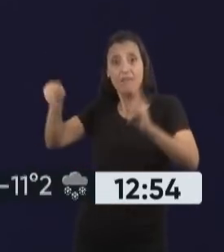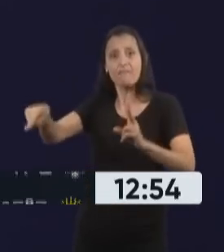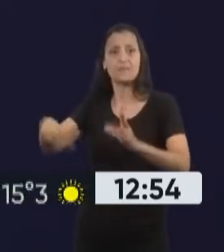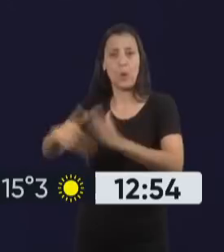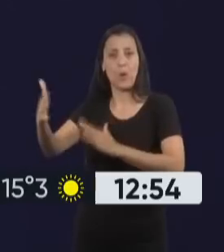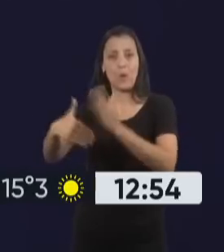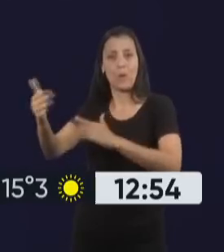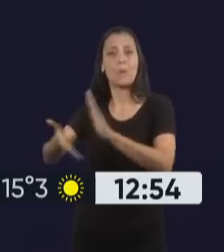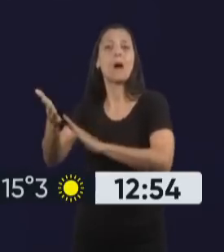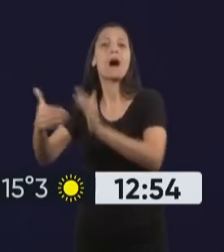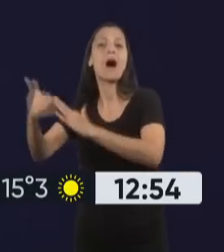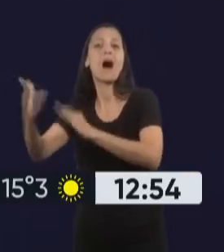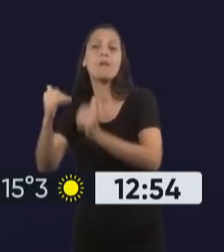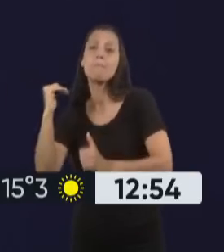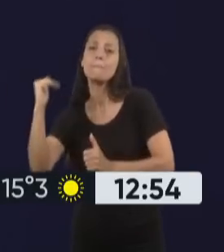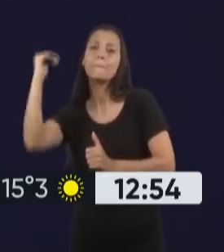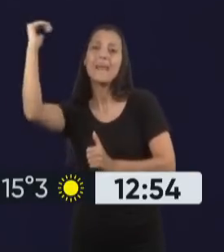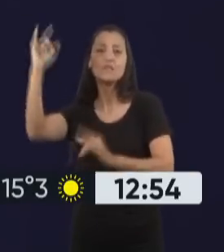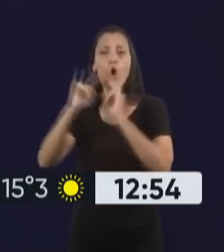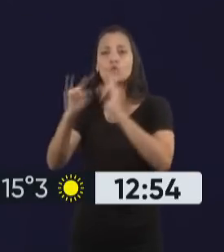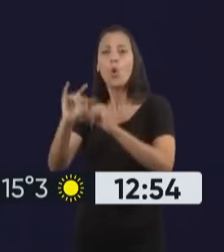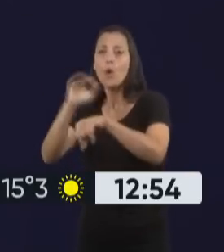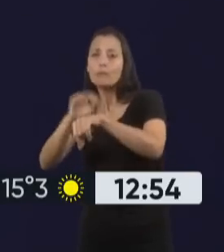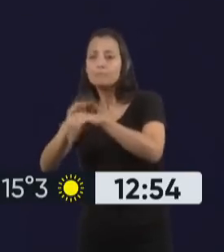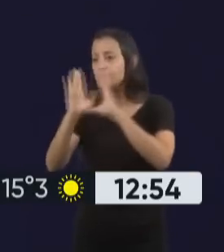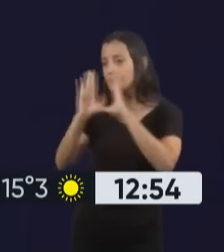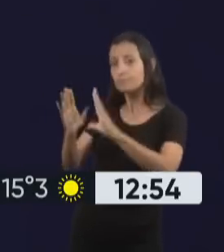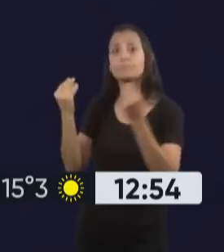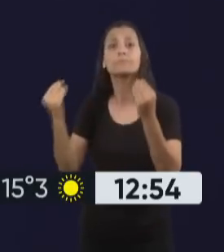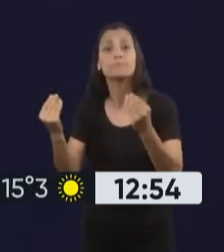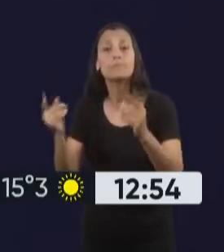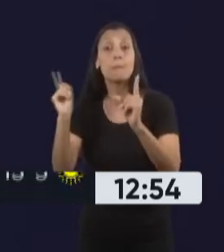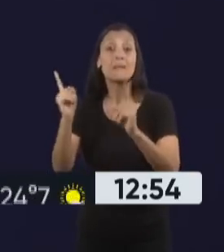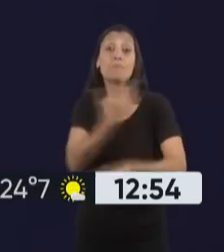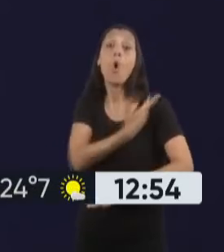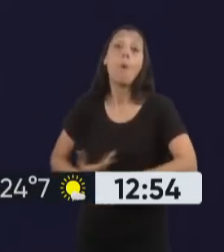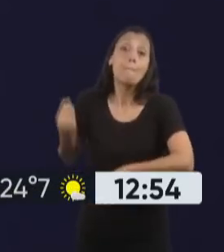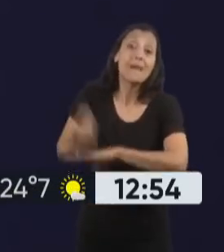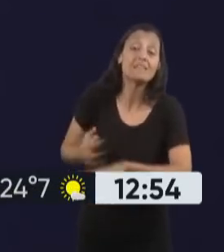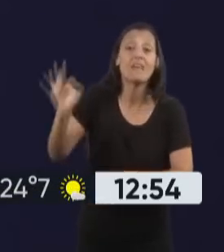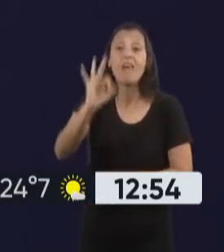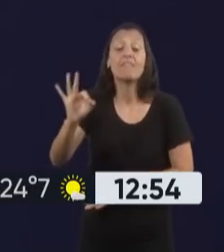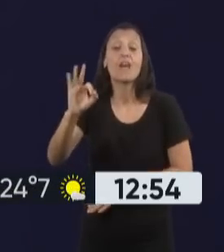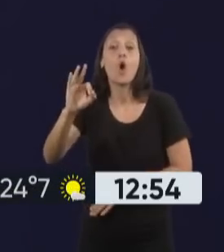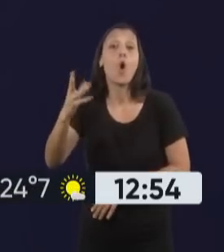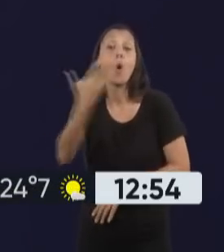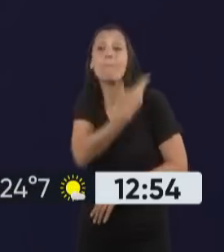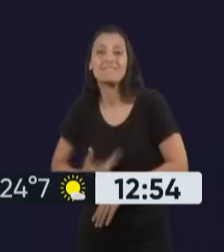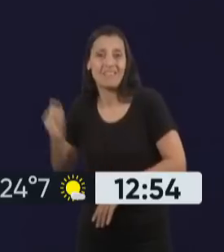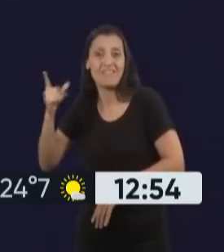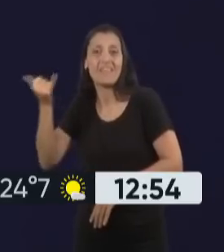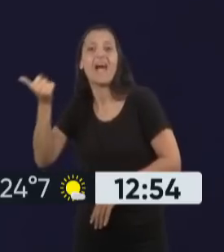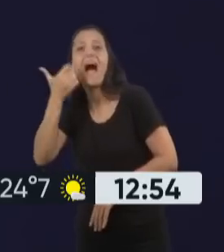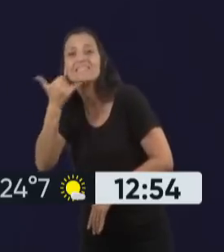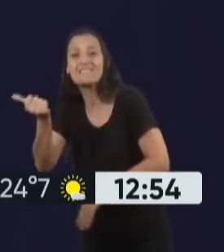construyan varios pisos extras dedicados al uso exclusivo del presidente o la presidente de AISA.